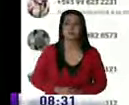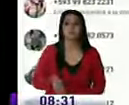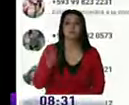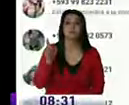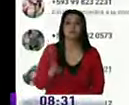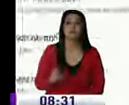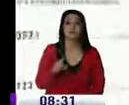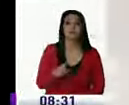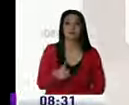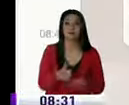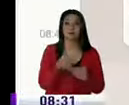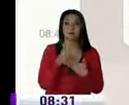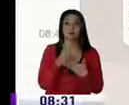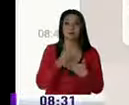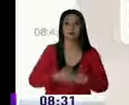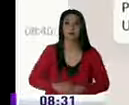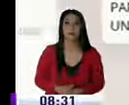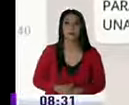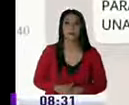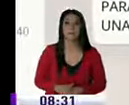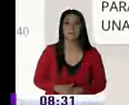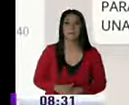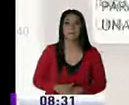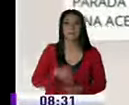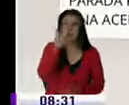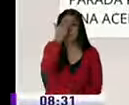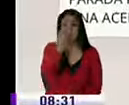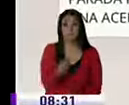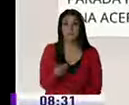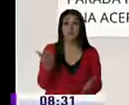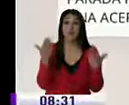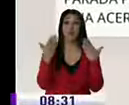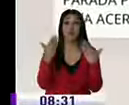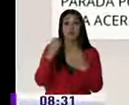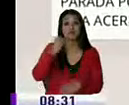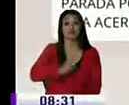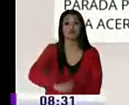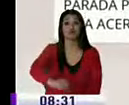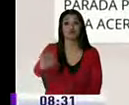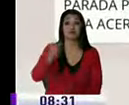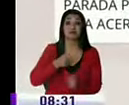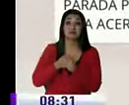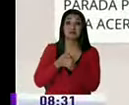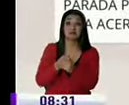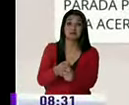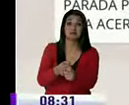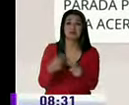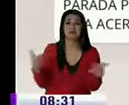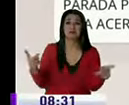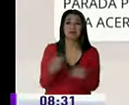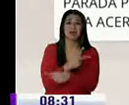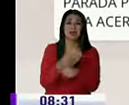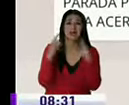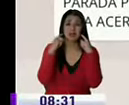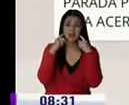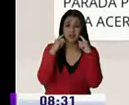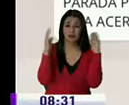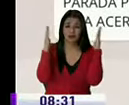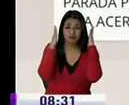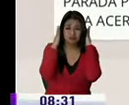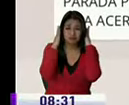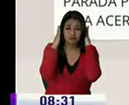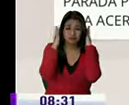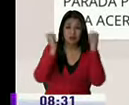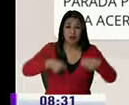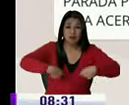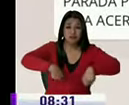la ayuda necesaria. Buenos días, en Guayaquil, viajar en Metrovía es peligrosísimo para la salud auditiva. El constante ruido del motor,